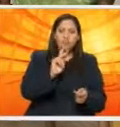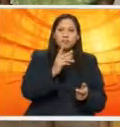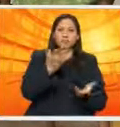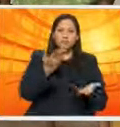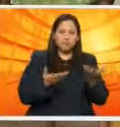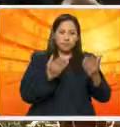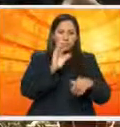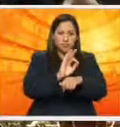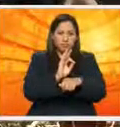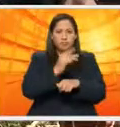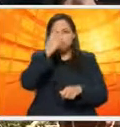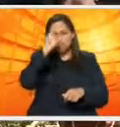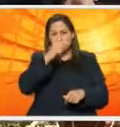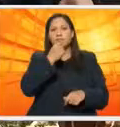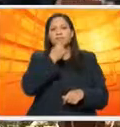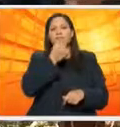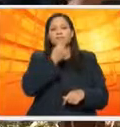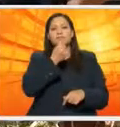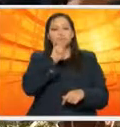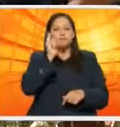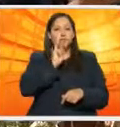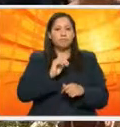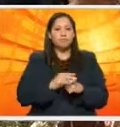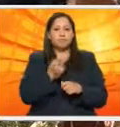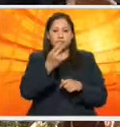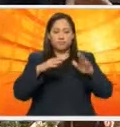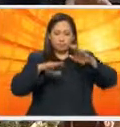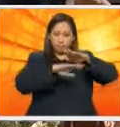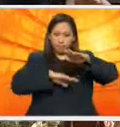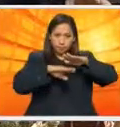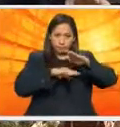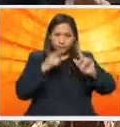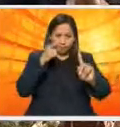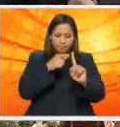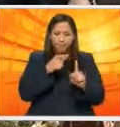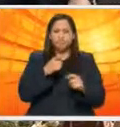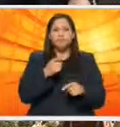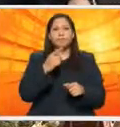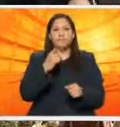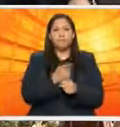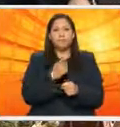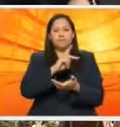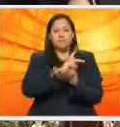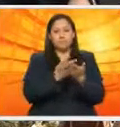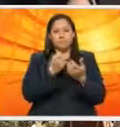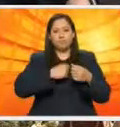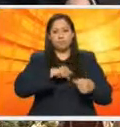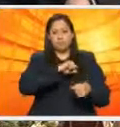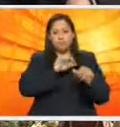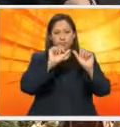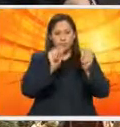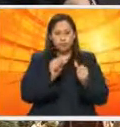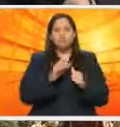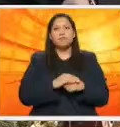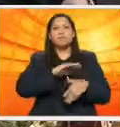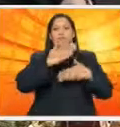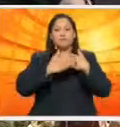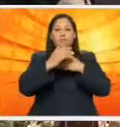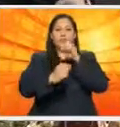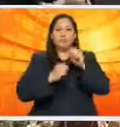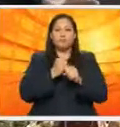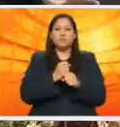adecuadas para los niños y las niñas, ¿no? Así es. Ese es básicamente el objetivo central del programa Saludarte. Para el próximo año. Sí, que es el eslogan